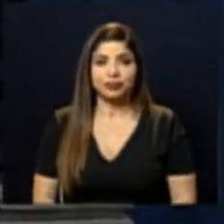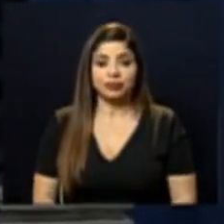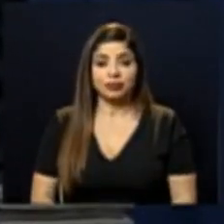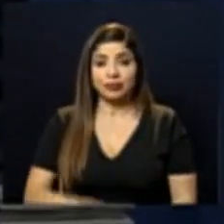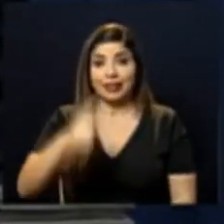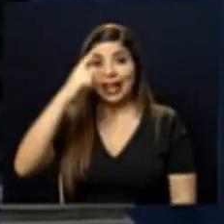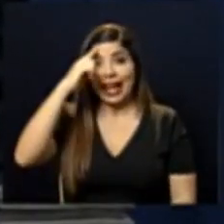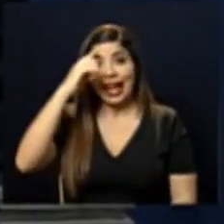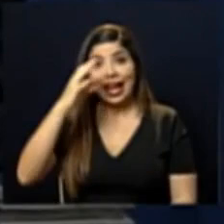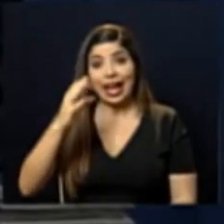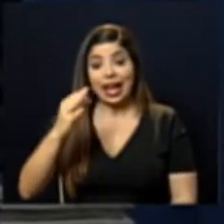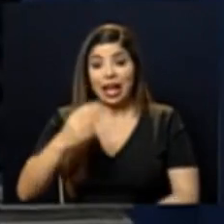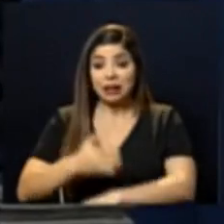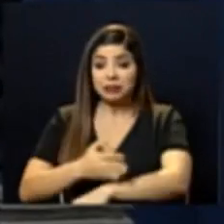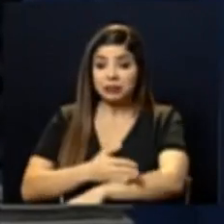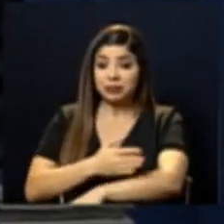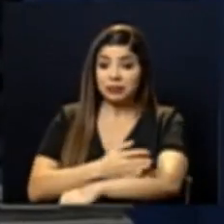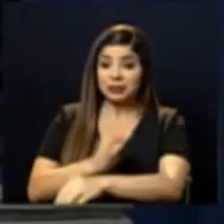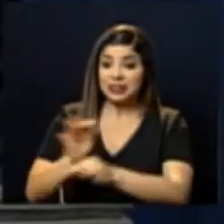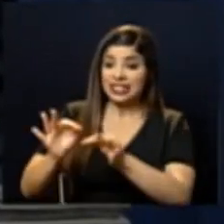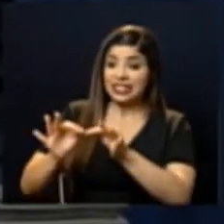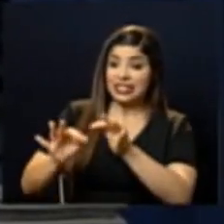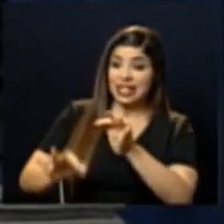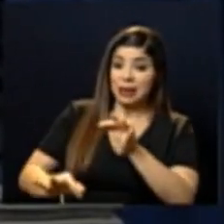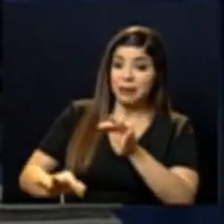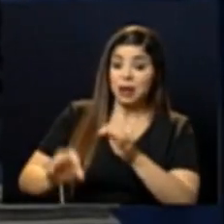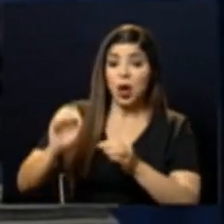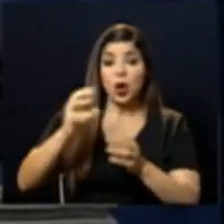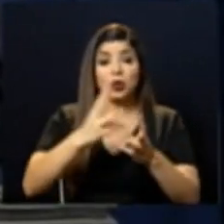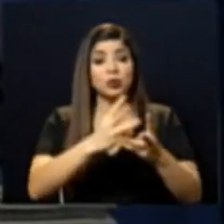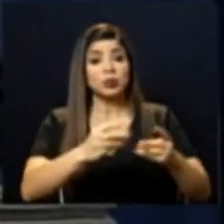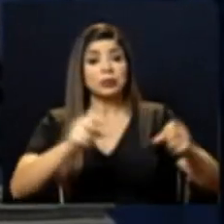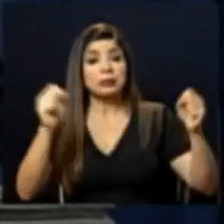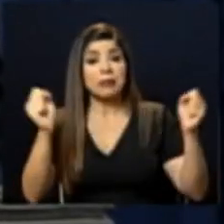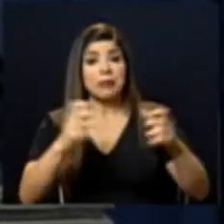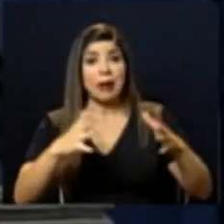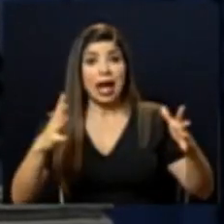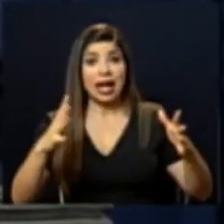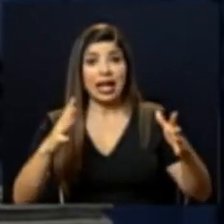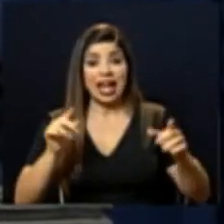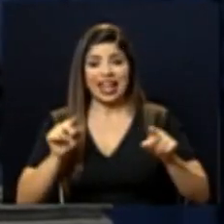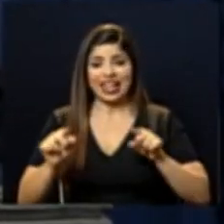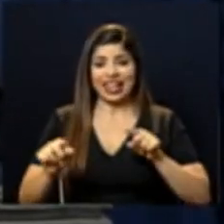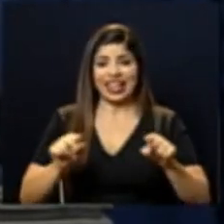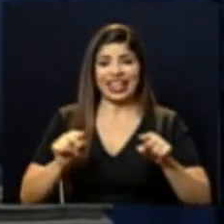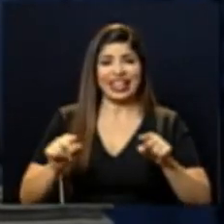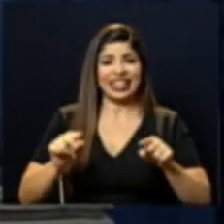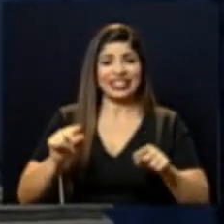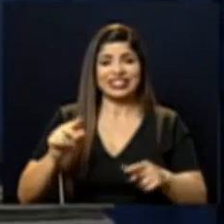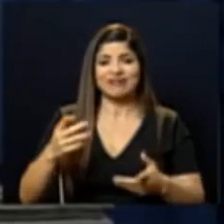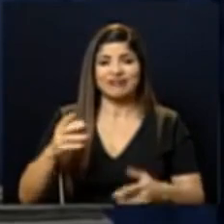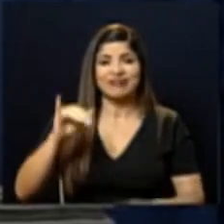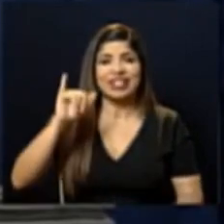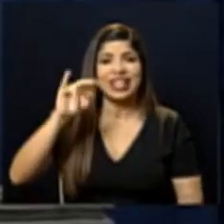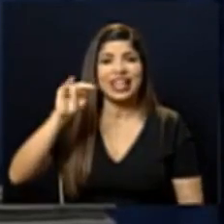Creer que existe un progreso sencillo o soluciones mágicas es una noción ingenua.